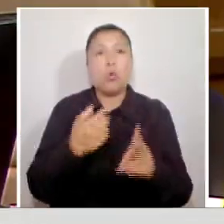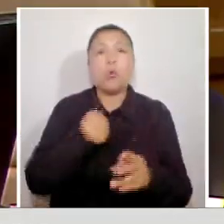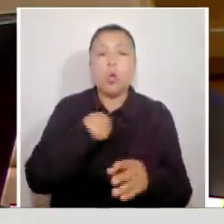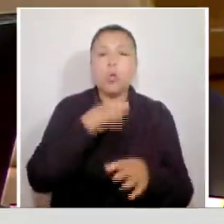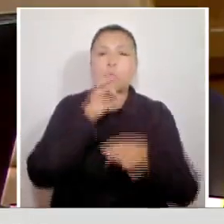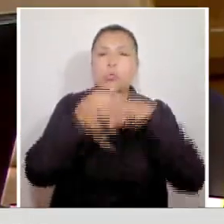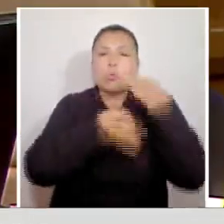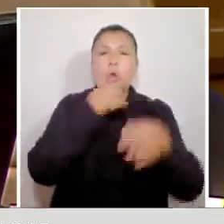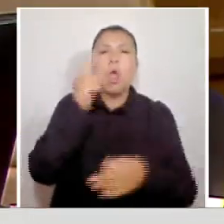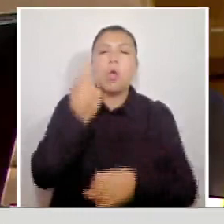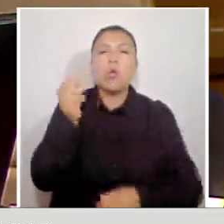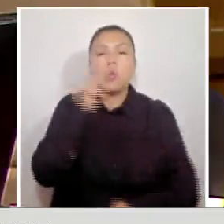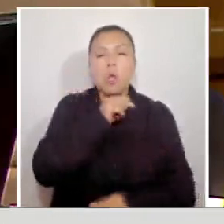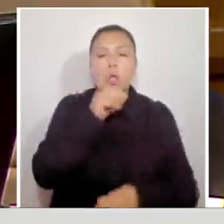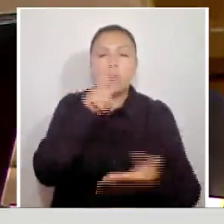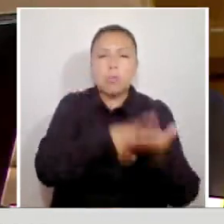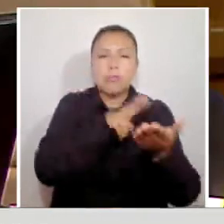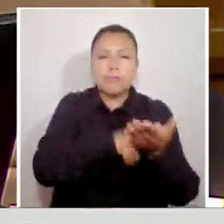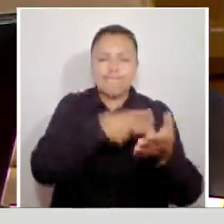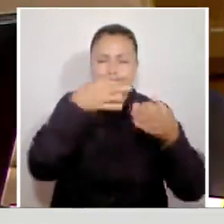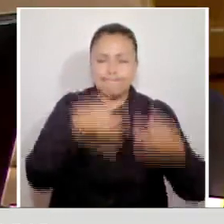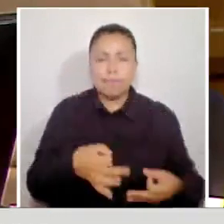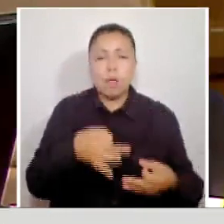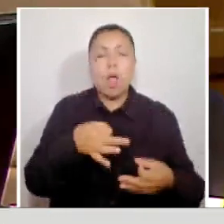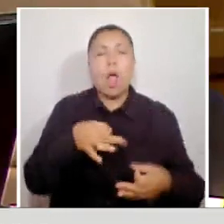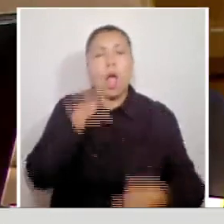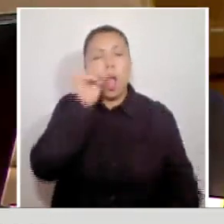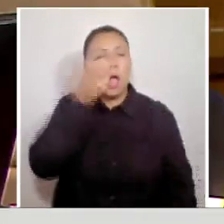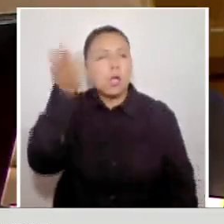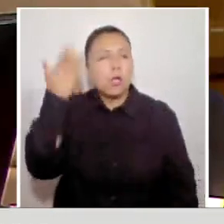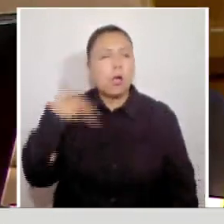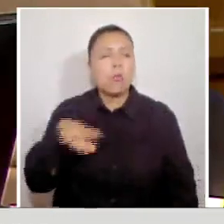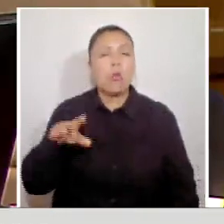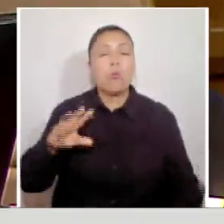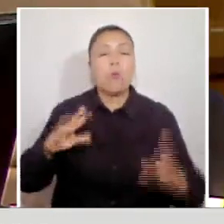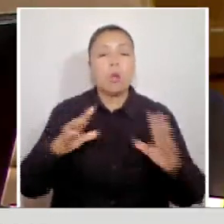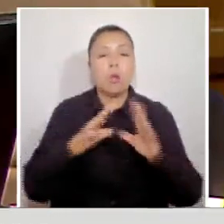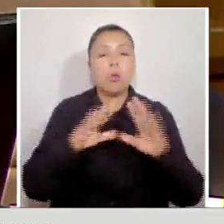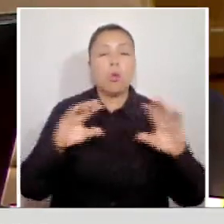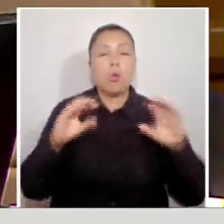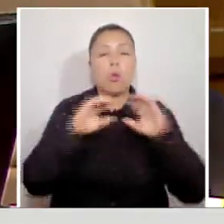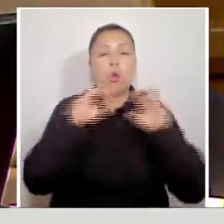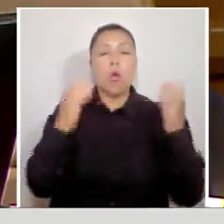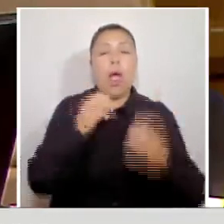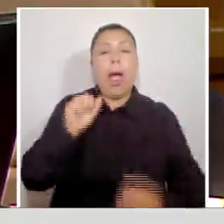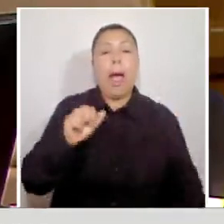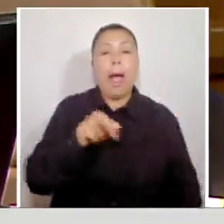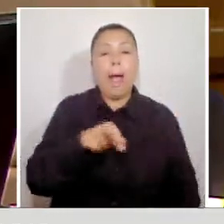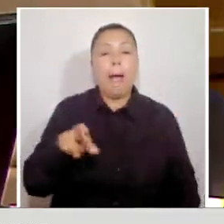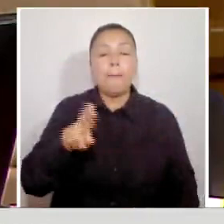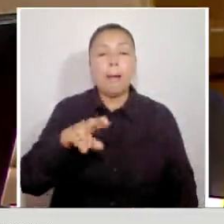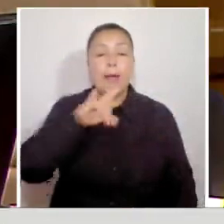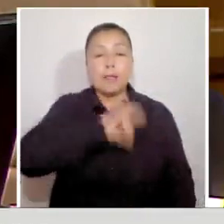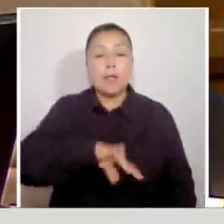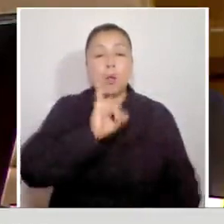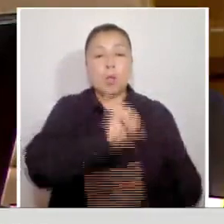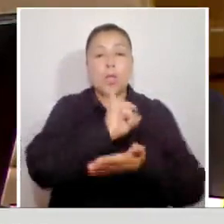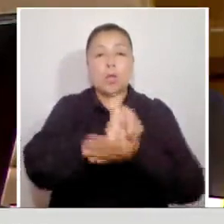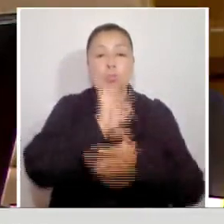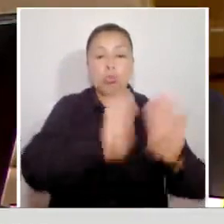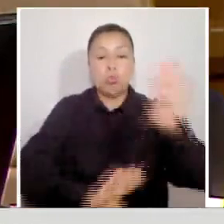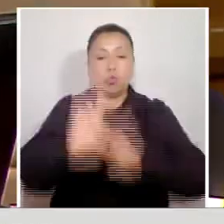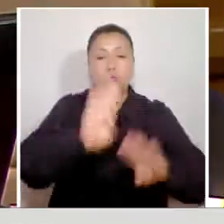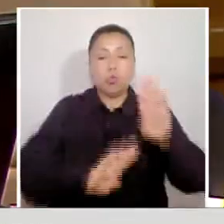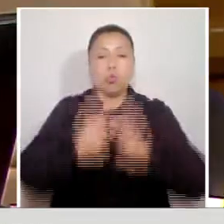ejemplo muy concreto hace un tiempo me reuní con la corporación apert chile que es una institución que vela por personas que tienen